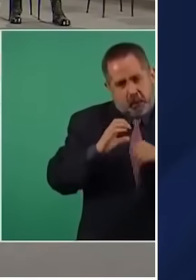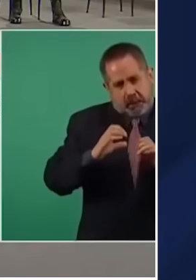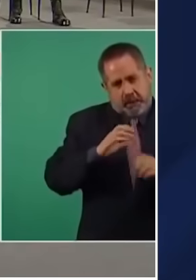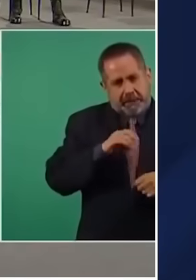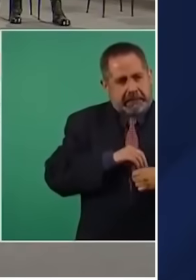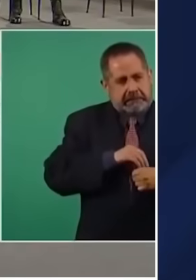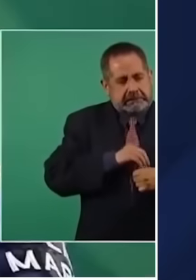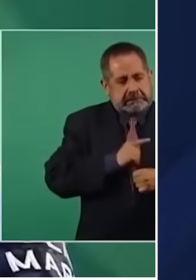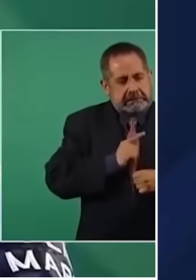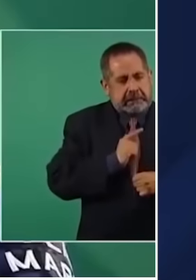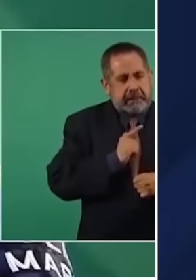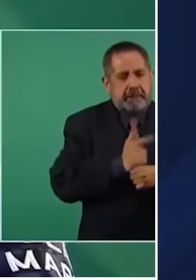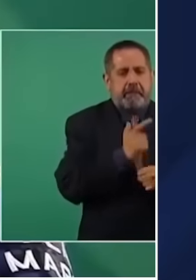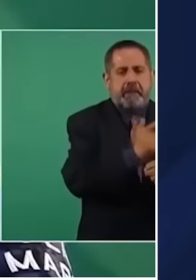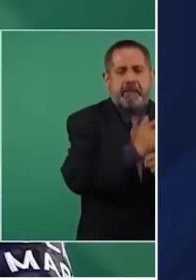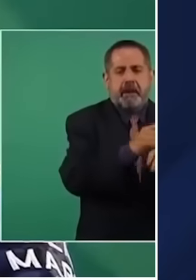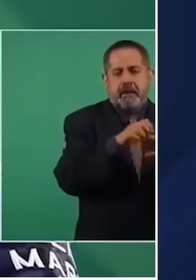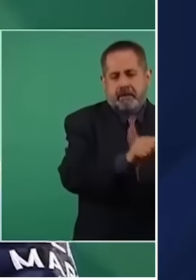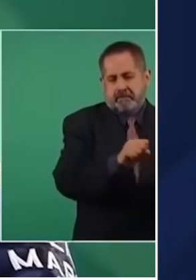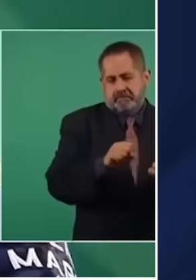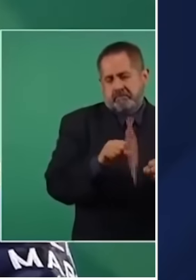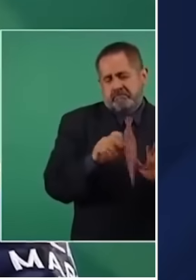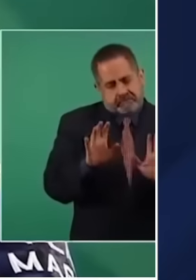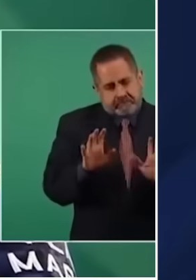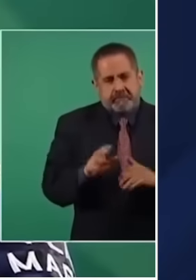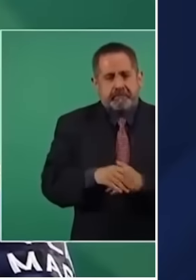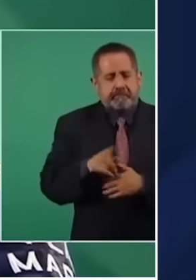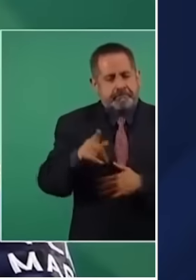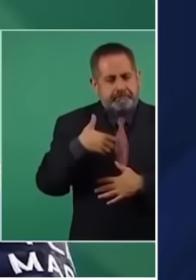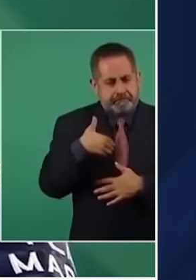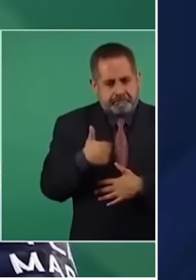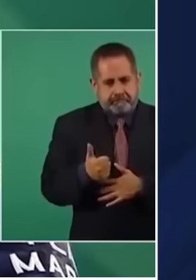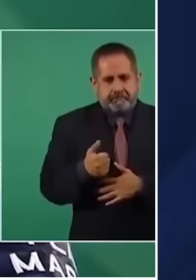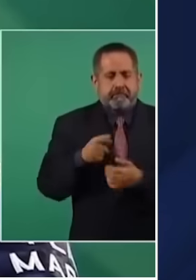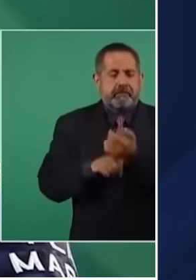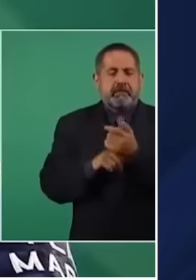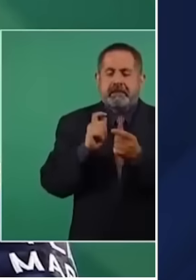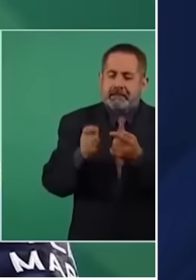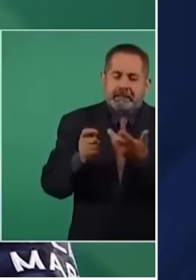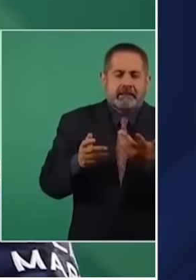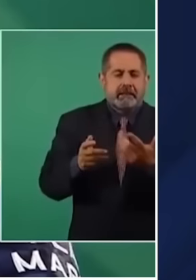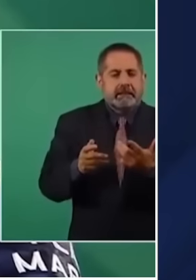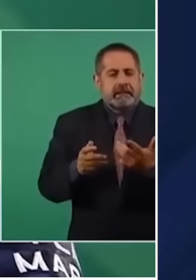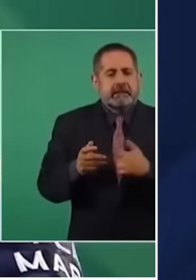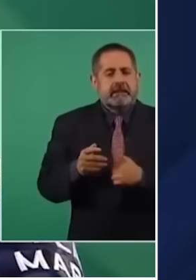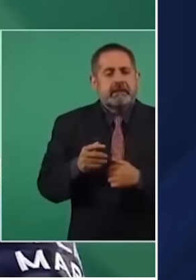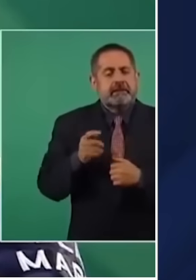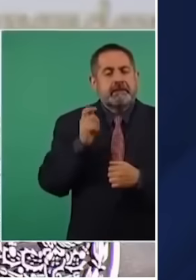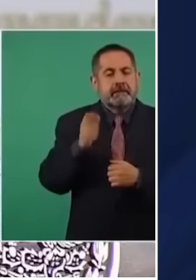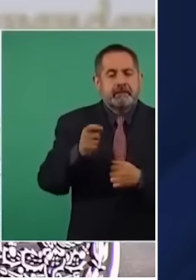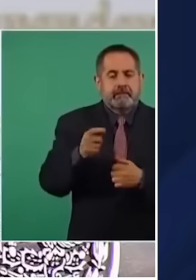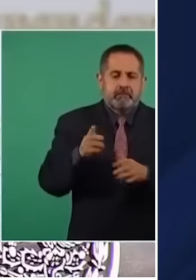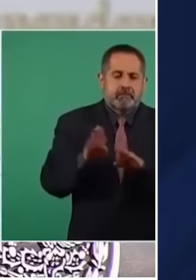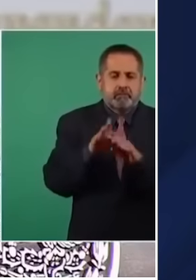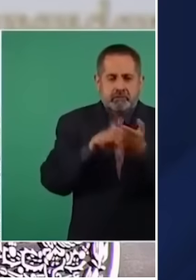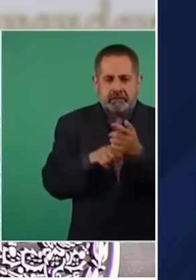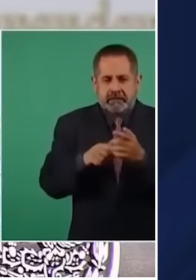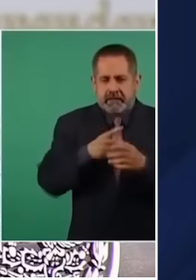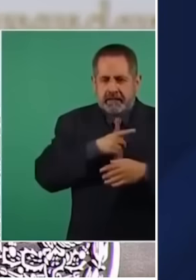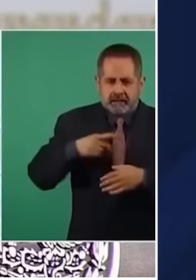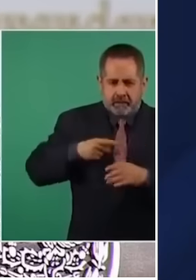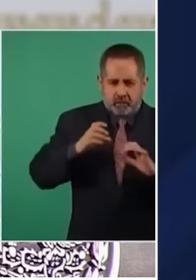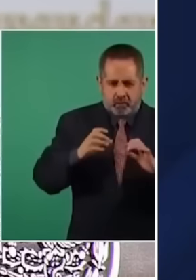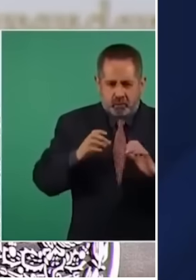de de casos que hay ahí en puerta no entiendan que esto es una pues una situación que hay que